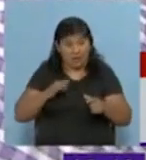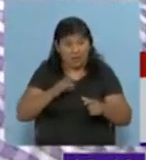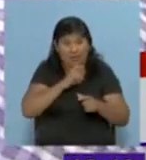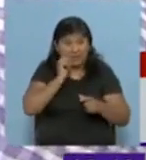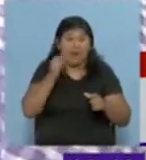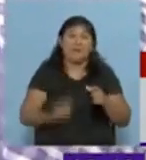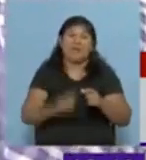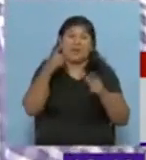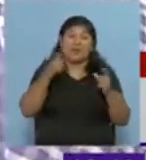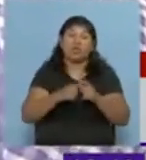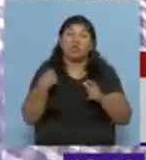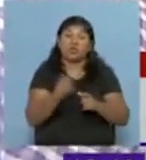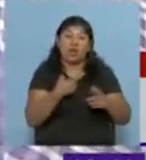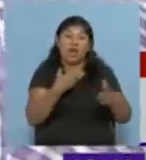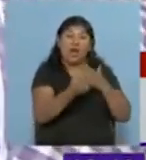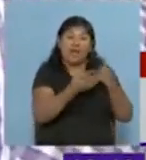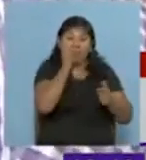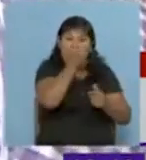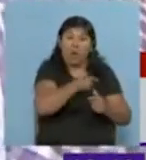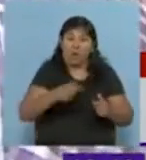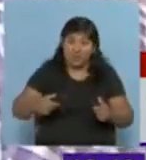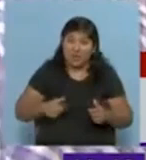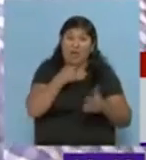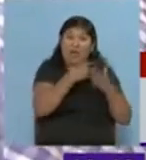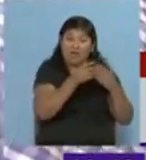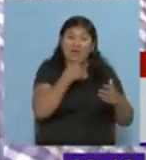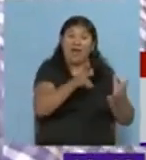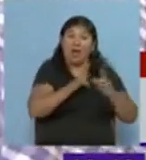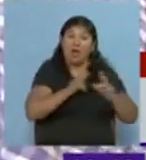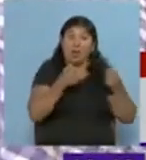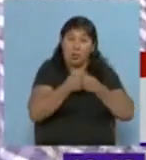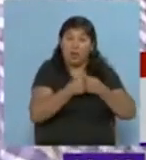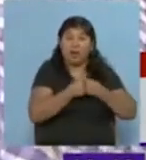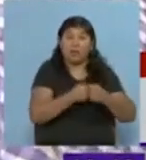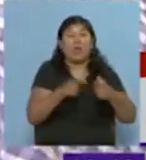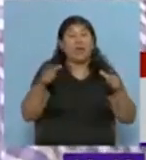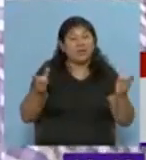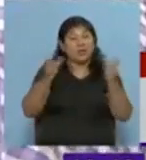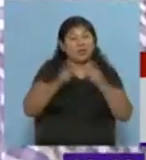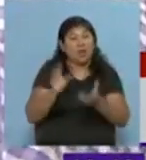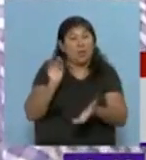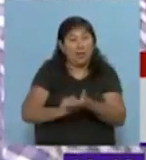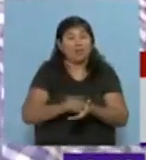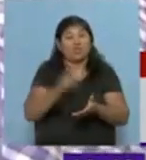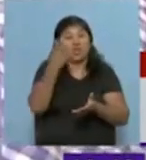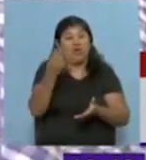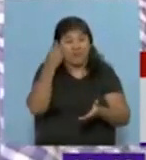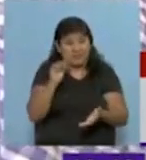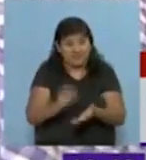hemos hablado con el gobernador, se pretenden hacer dos más por lo menos, una sería en julio y la otra en